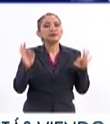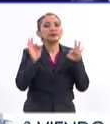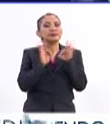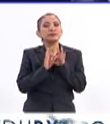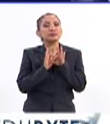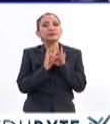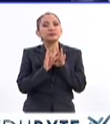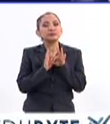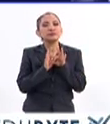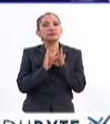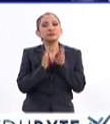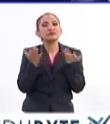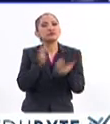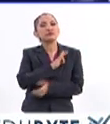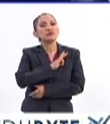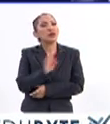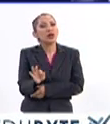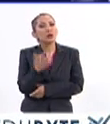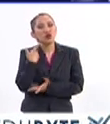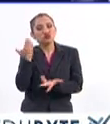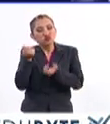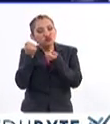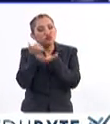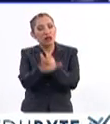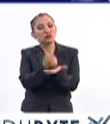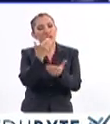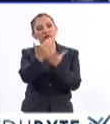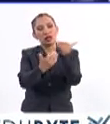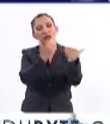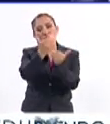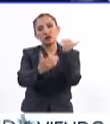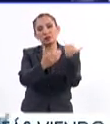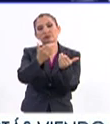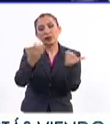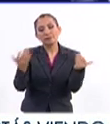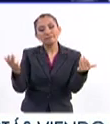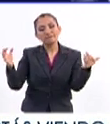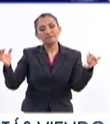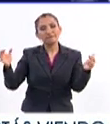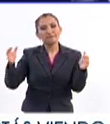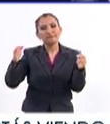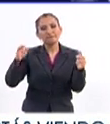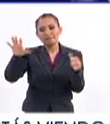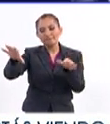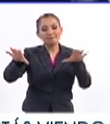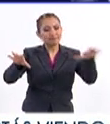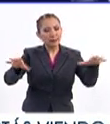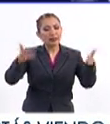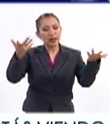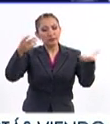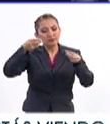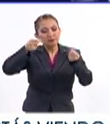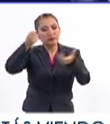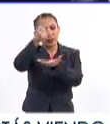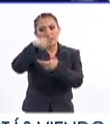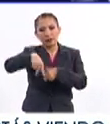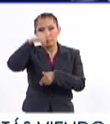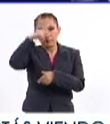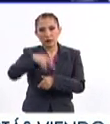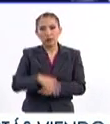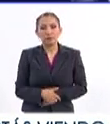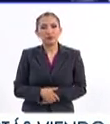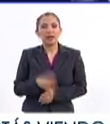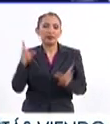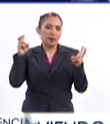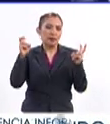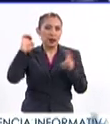es que podamos contribuir, ¿no?, al desarrollo de polos de inversión en nuestro país